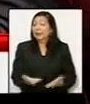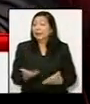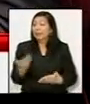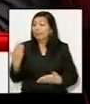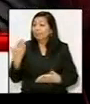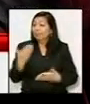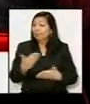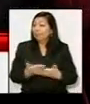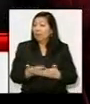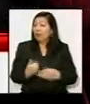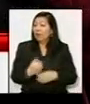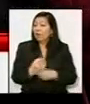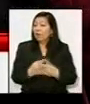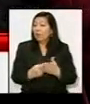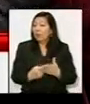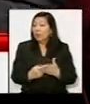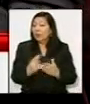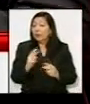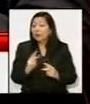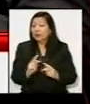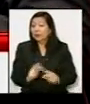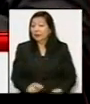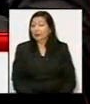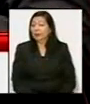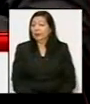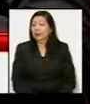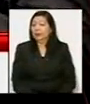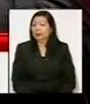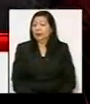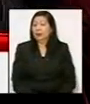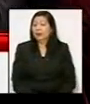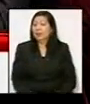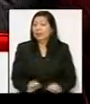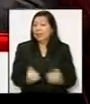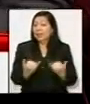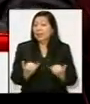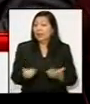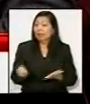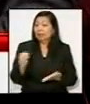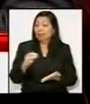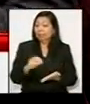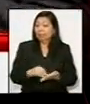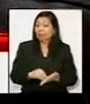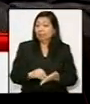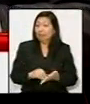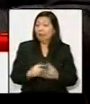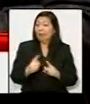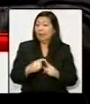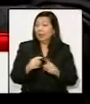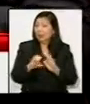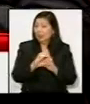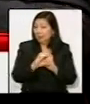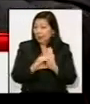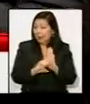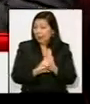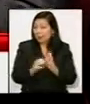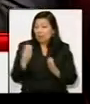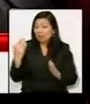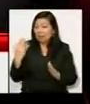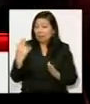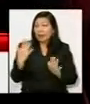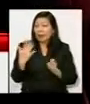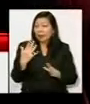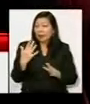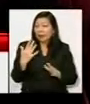infracción hay una motivación subjetiva y si a eso le agregamos que el tribunal constitucional desde hace más de una década